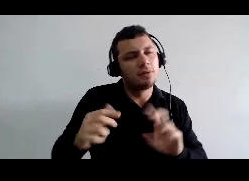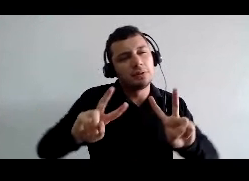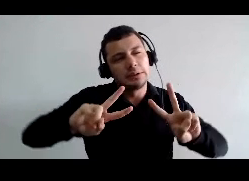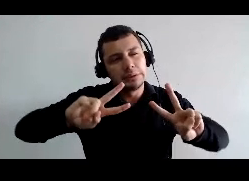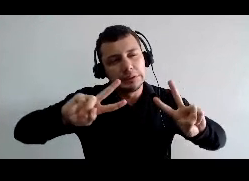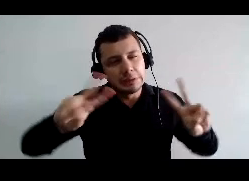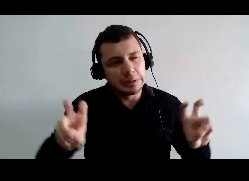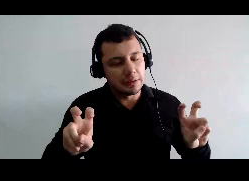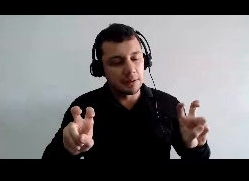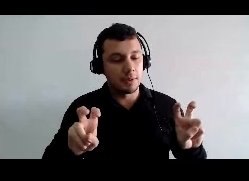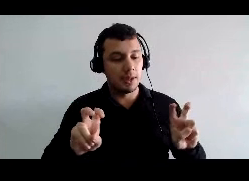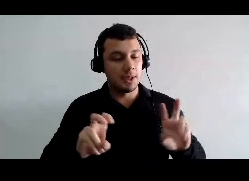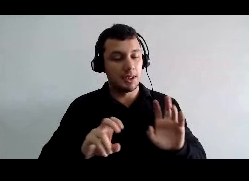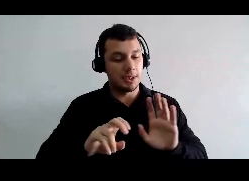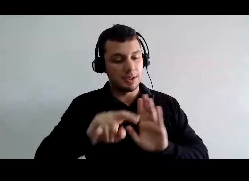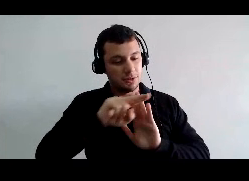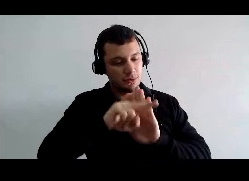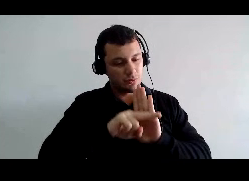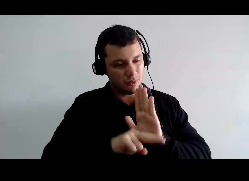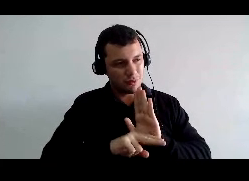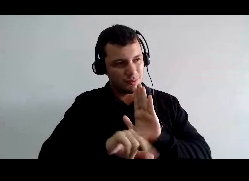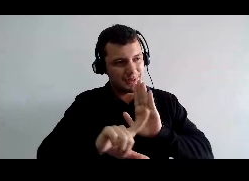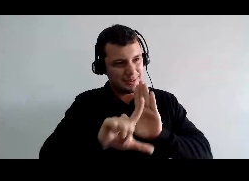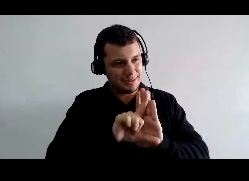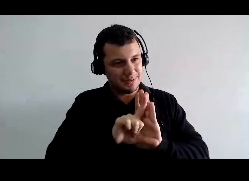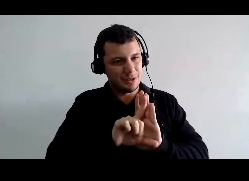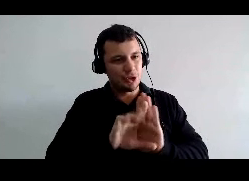en formación para las áreas de urgencias.